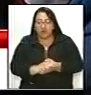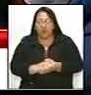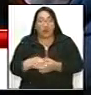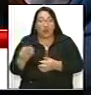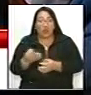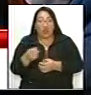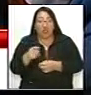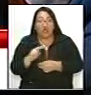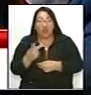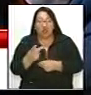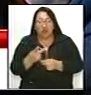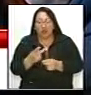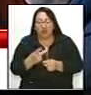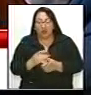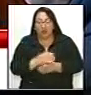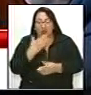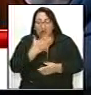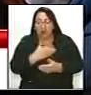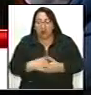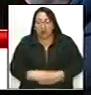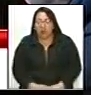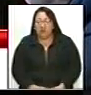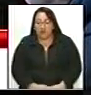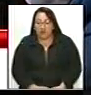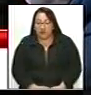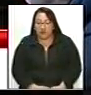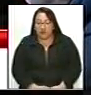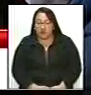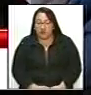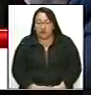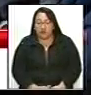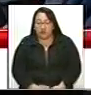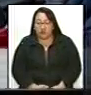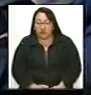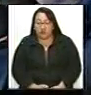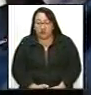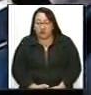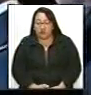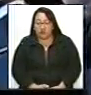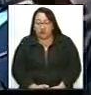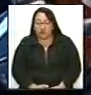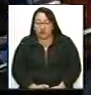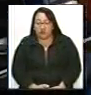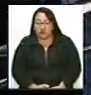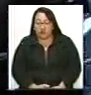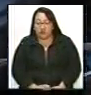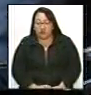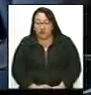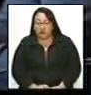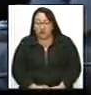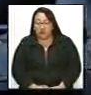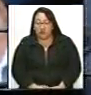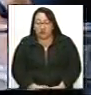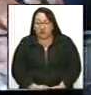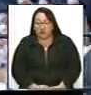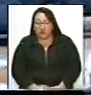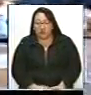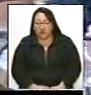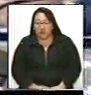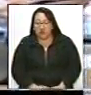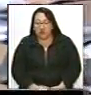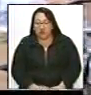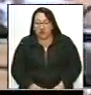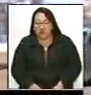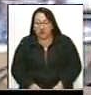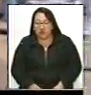y en la segunda sentencia. Gracias, colega. Congresista Tapia. Me pide la segunda intervención el congresista Tubino, con su venia. Congresista